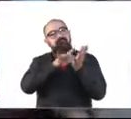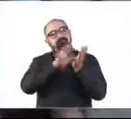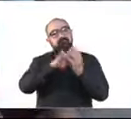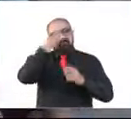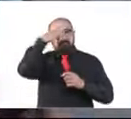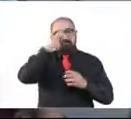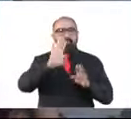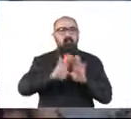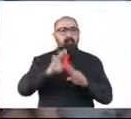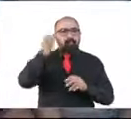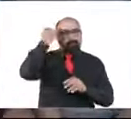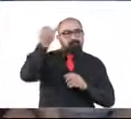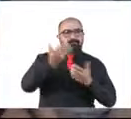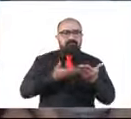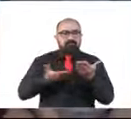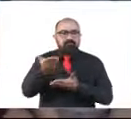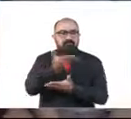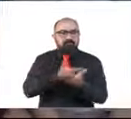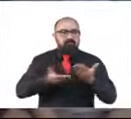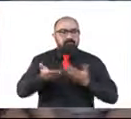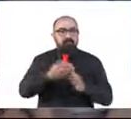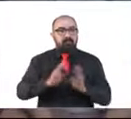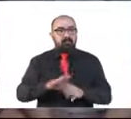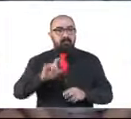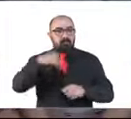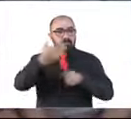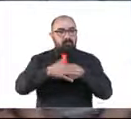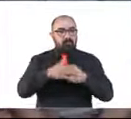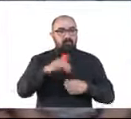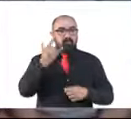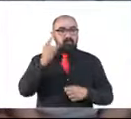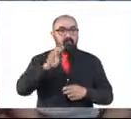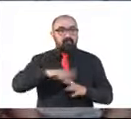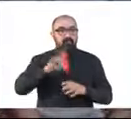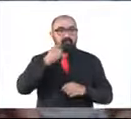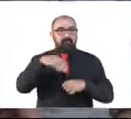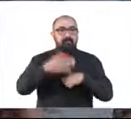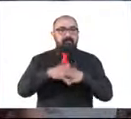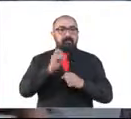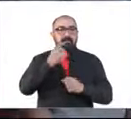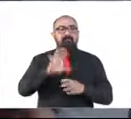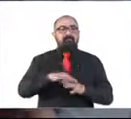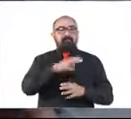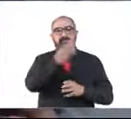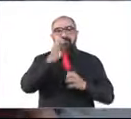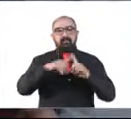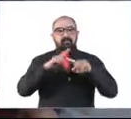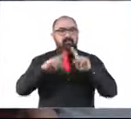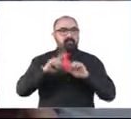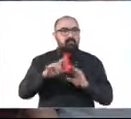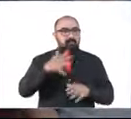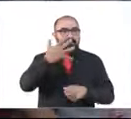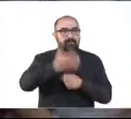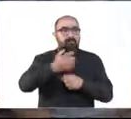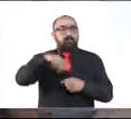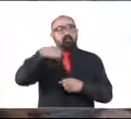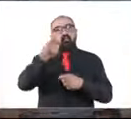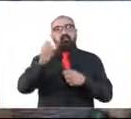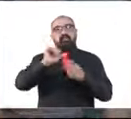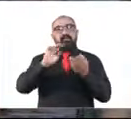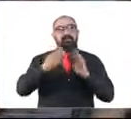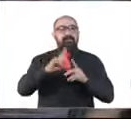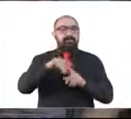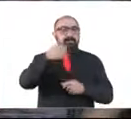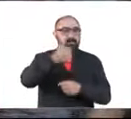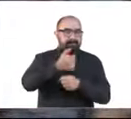intercambiar ideas. El próximo lunes, 5 de junio, es Día Mundial del Medio Ambiente. En algunos lugares el 5, en otros es el 6. Pero en el